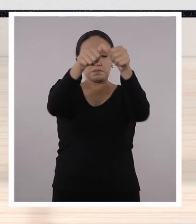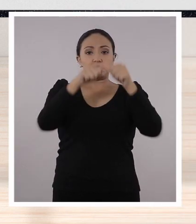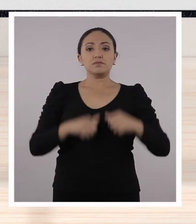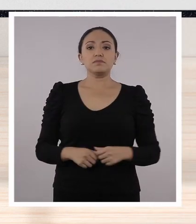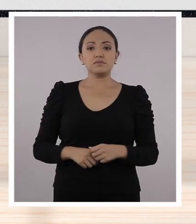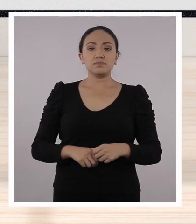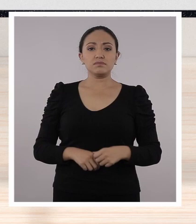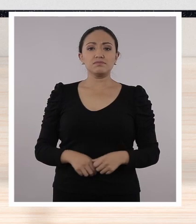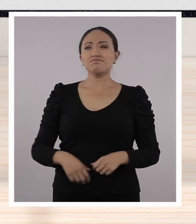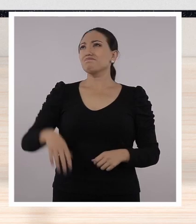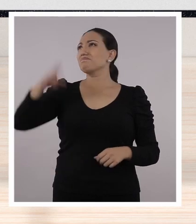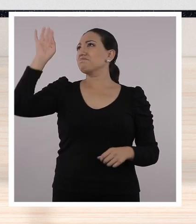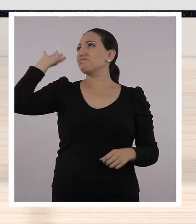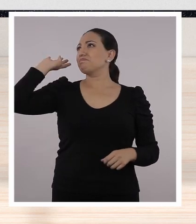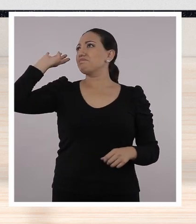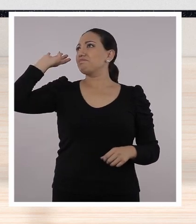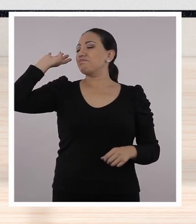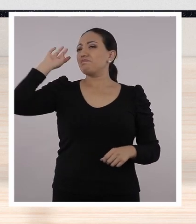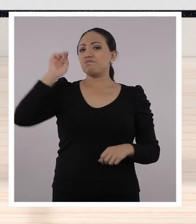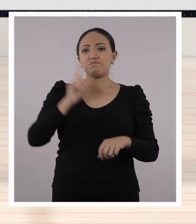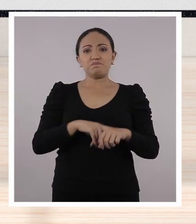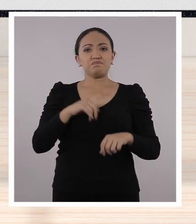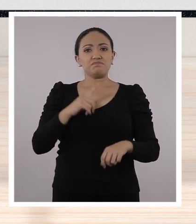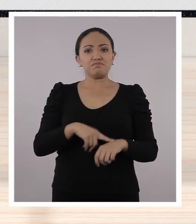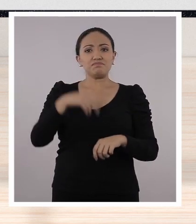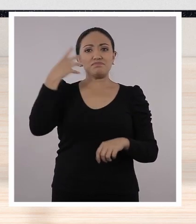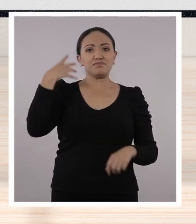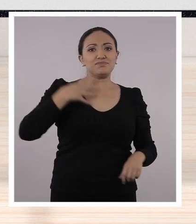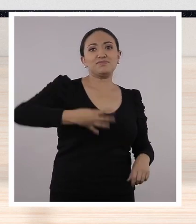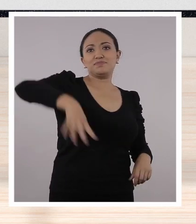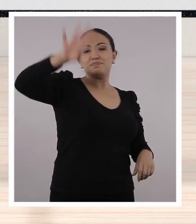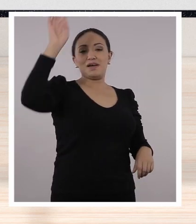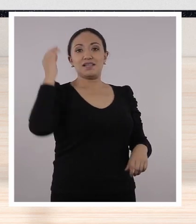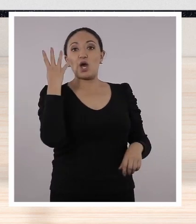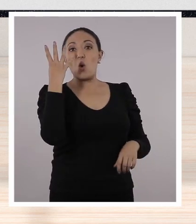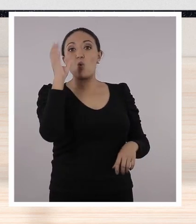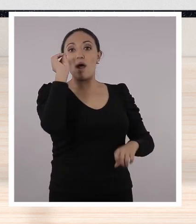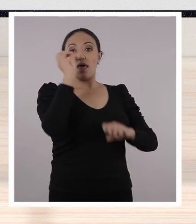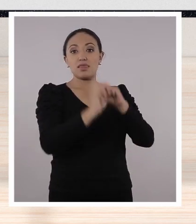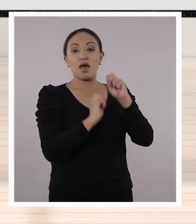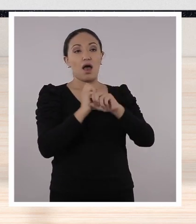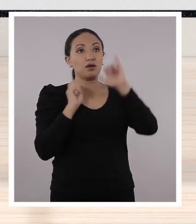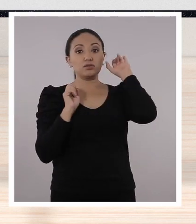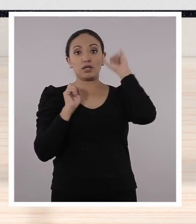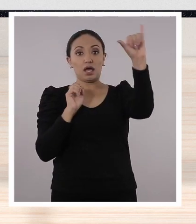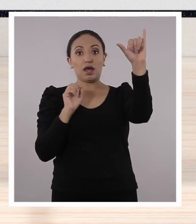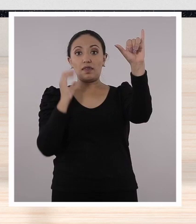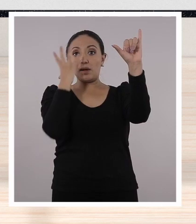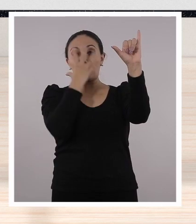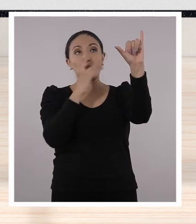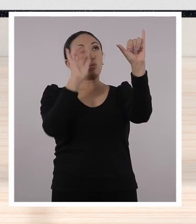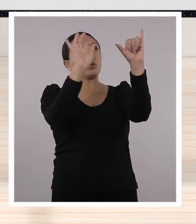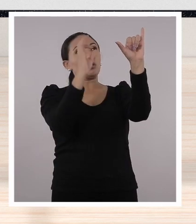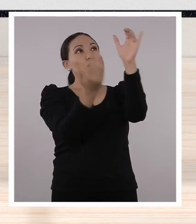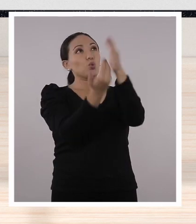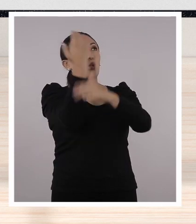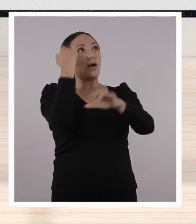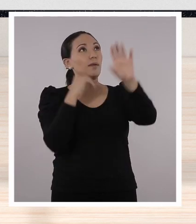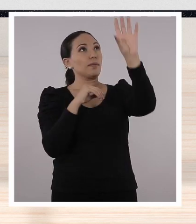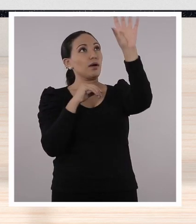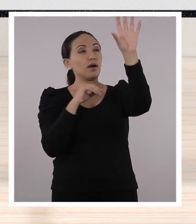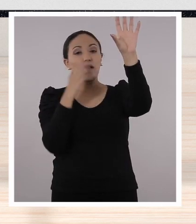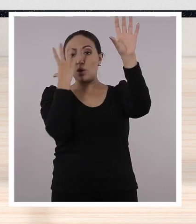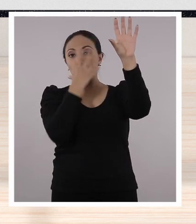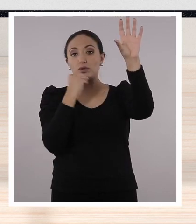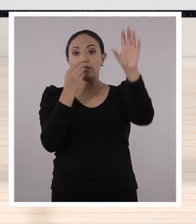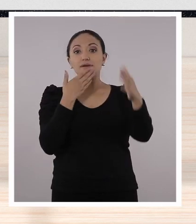fácil de mantener. Eso tiene ahí más de ¿Cuántos años? 40 años, pero y sigue ahí como si